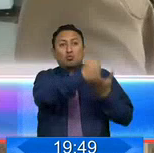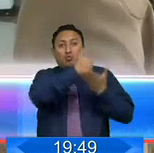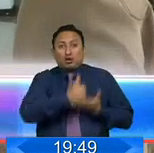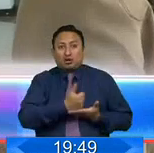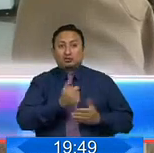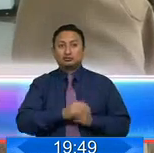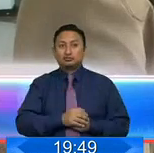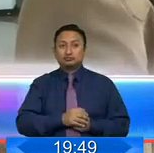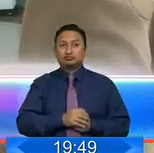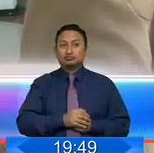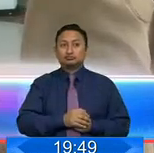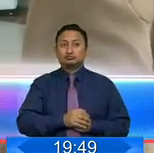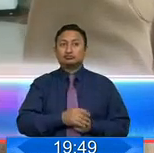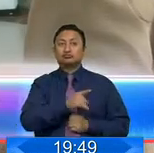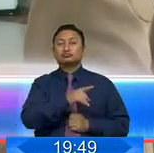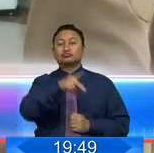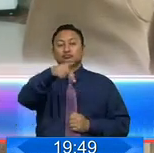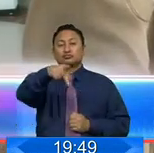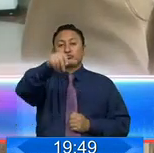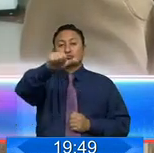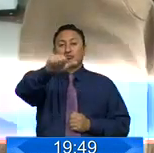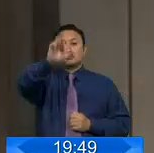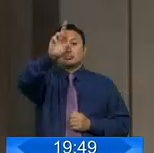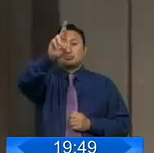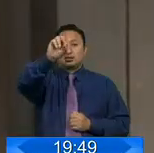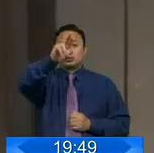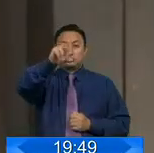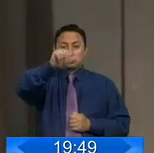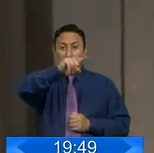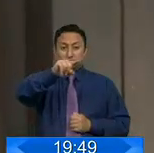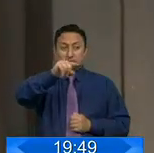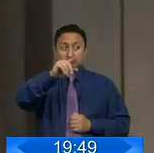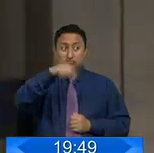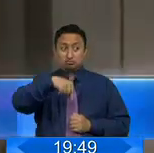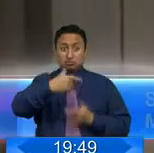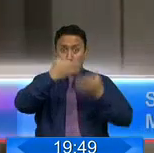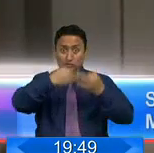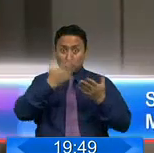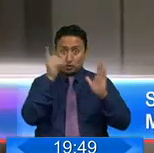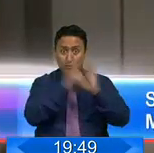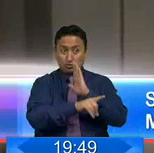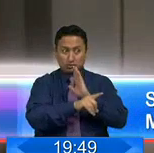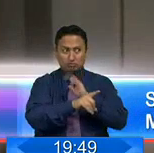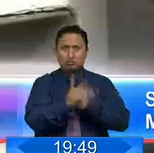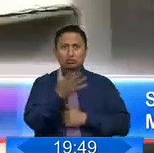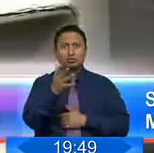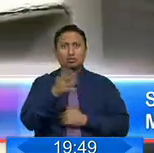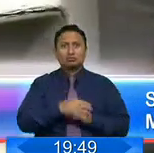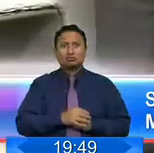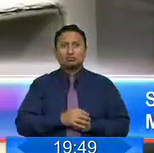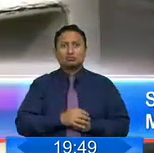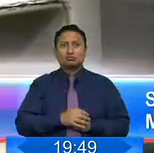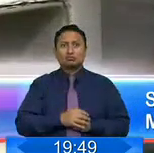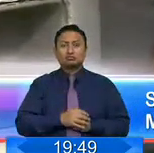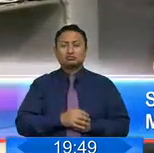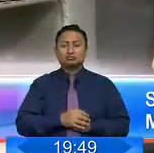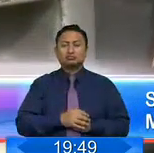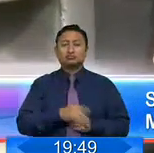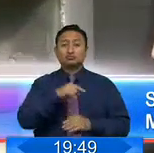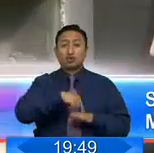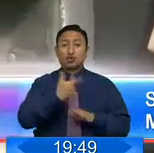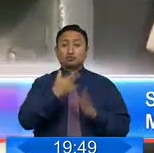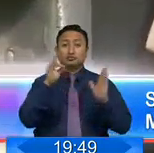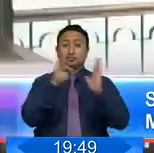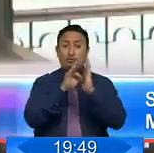Mientras que la unidad Patronato San José asegura que no han llegado denuncias formales de los padres de familia sobre los casos que han salido a la luz en estos